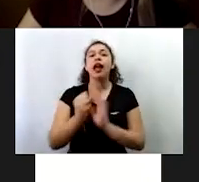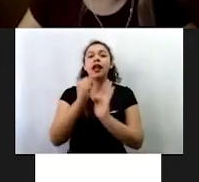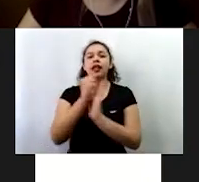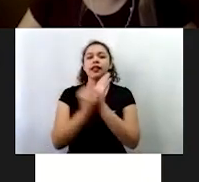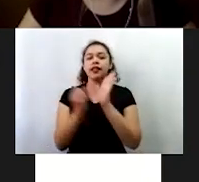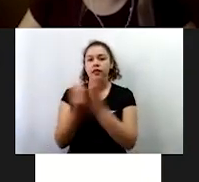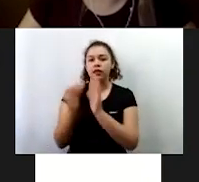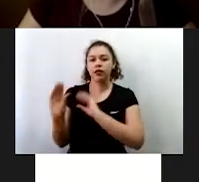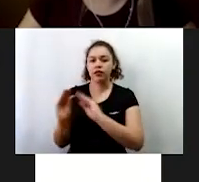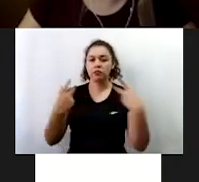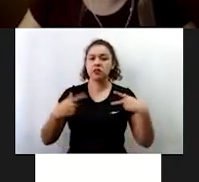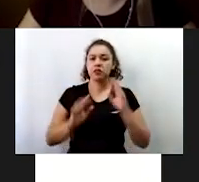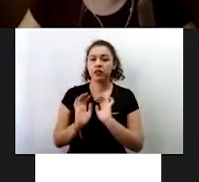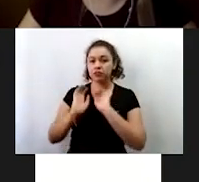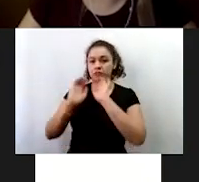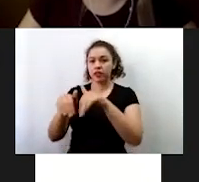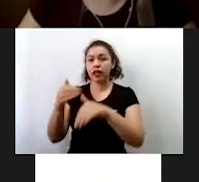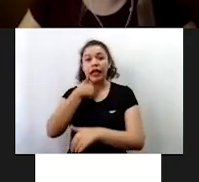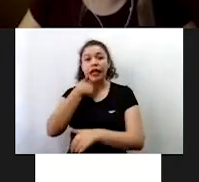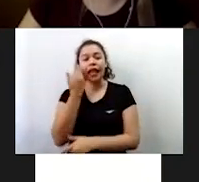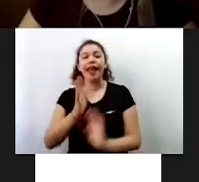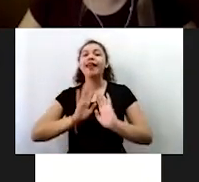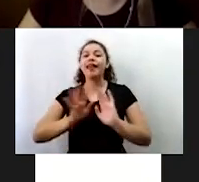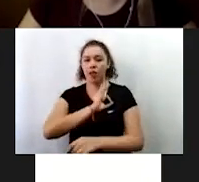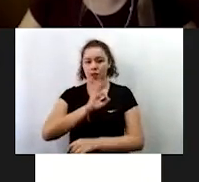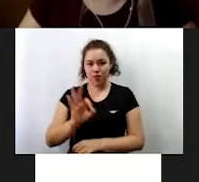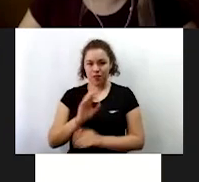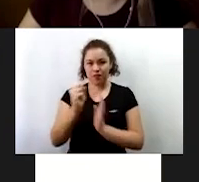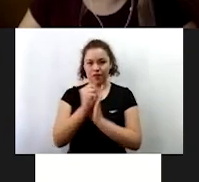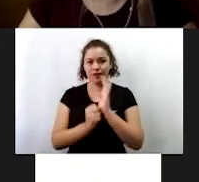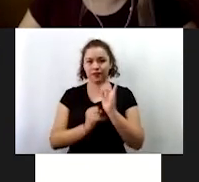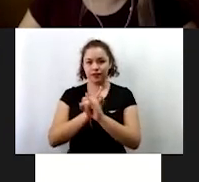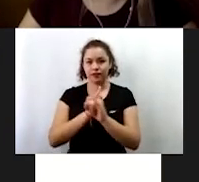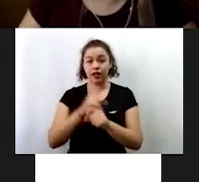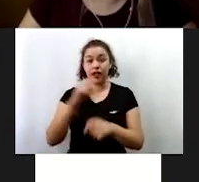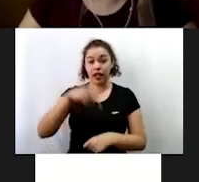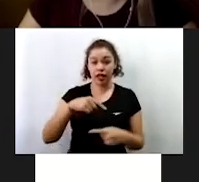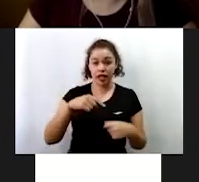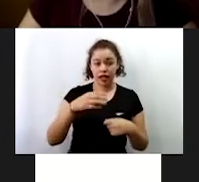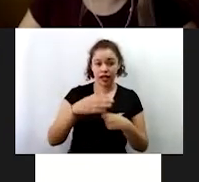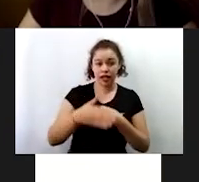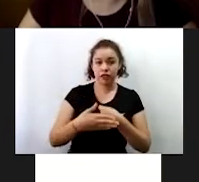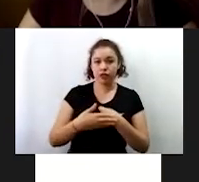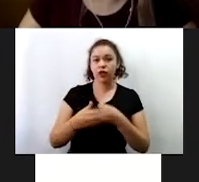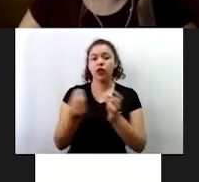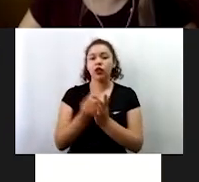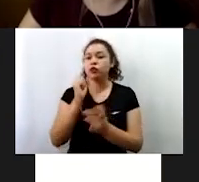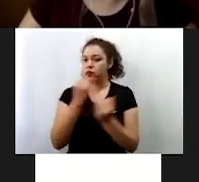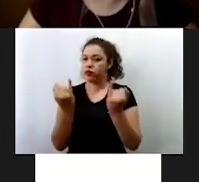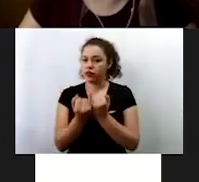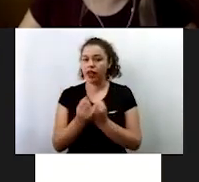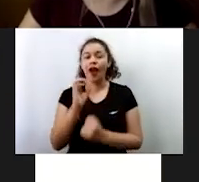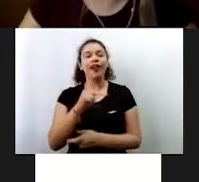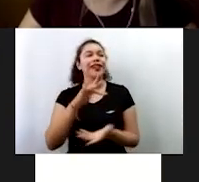los que gusten inscribirse, ya están en el sistema, tanto como los próximos cursos. Ah, ok,